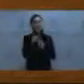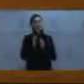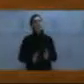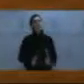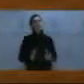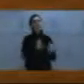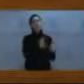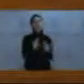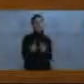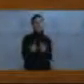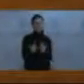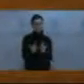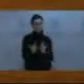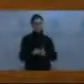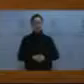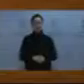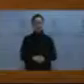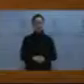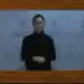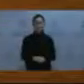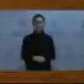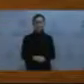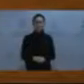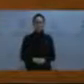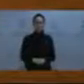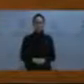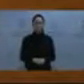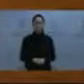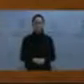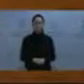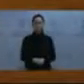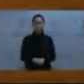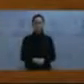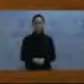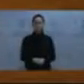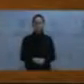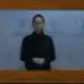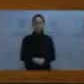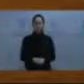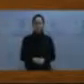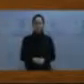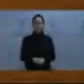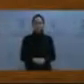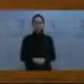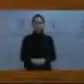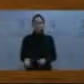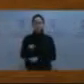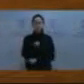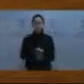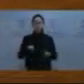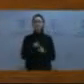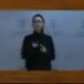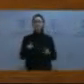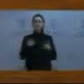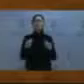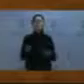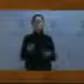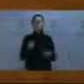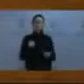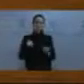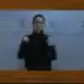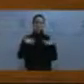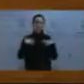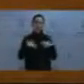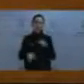y tan complejas circunstancias. Y dicho todo eso, al final, el punto más problemático, y me alegro de que hayan